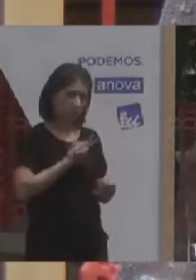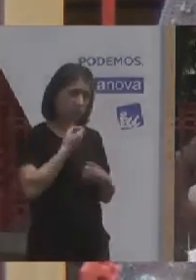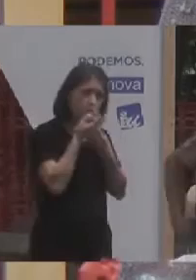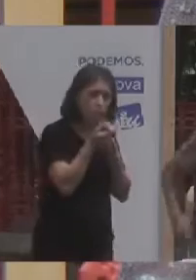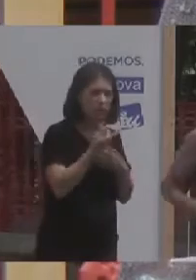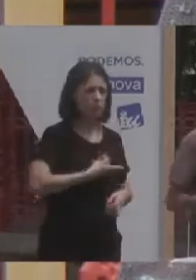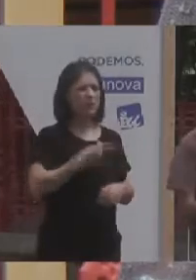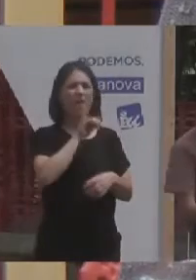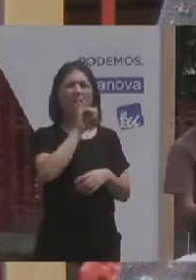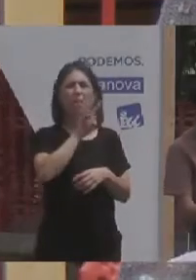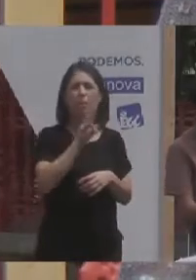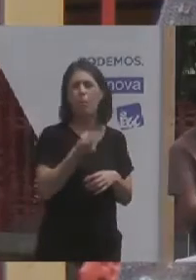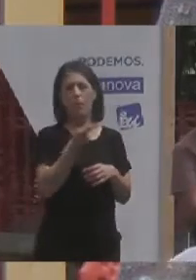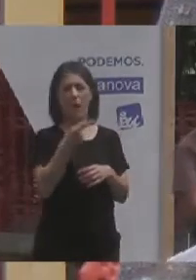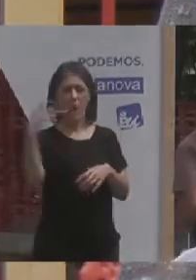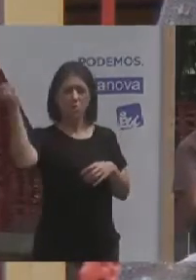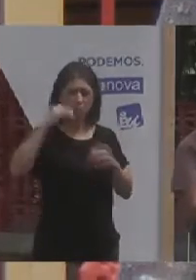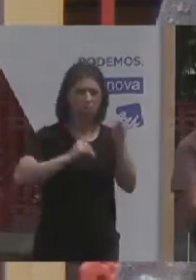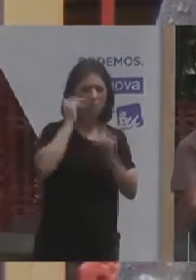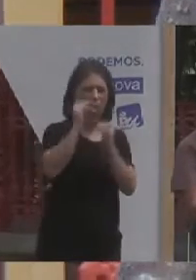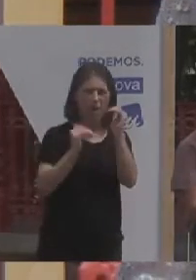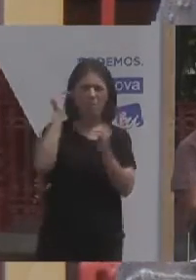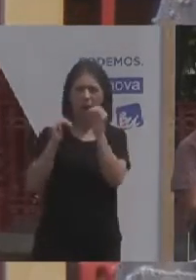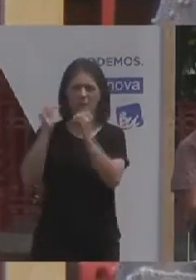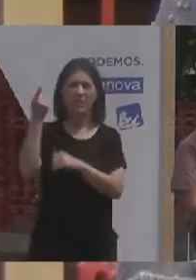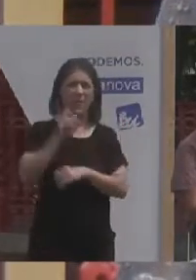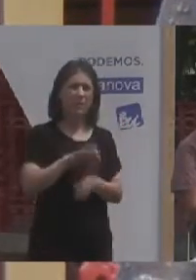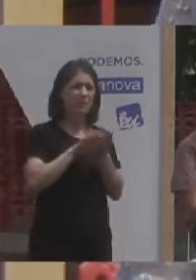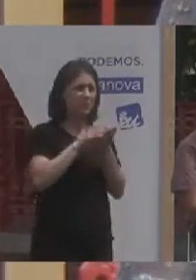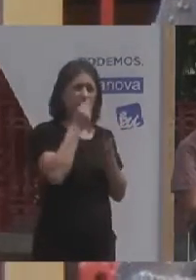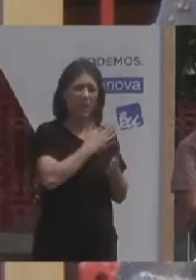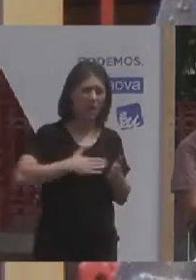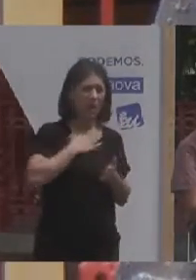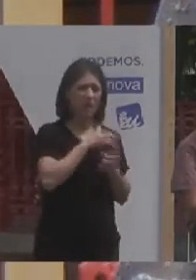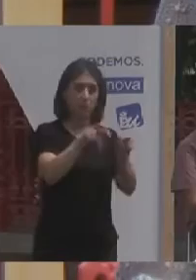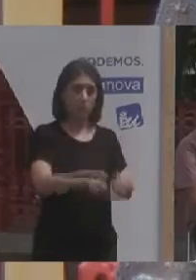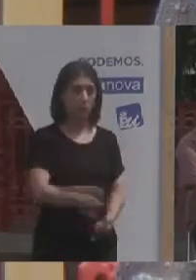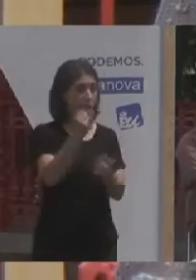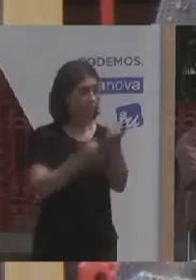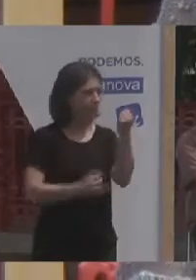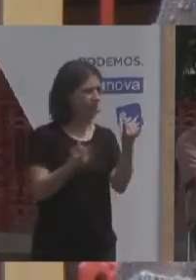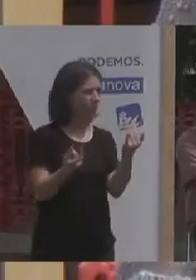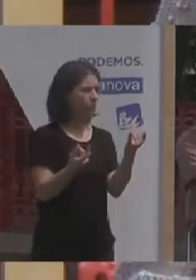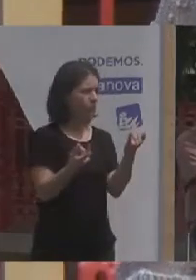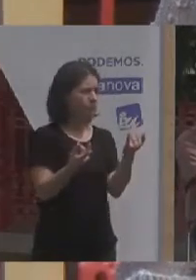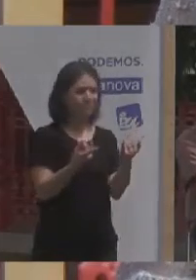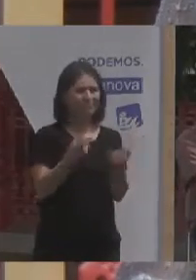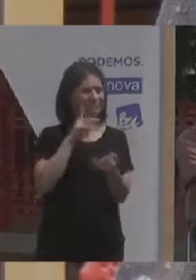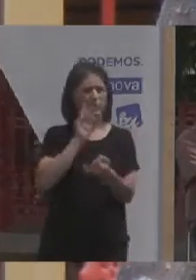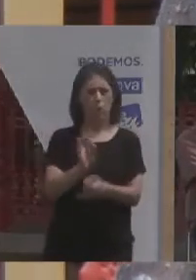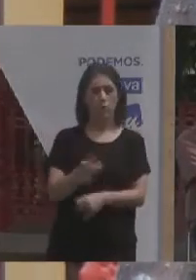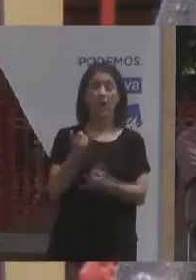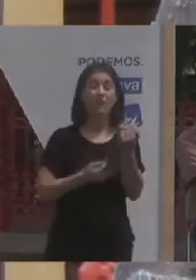a luz, subindo a agua, precarizando todos os servicios de benestar. Entón xa non lles creen. O señor Feijóo está